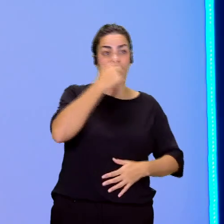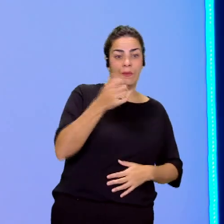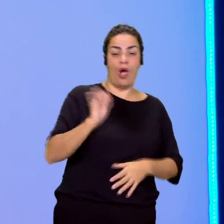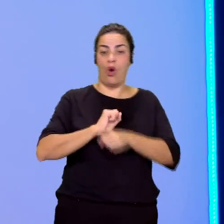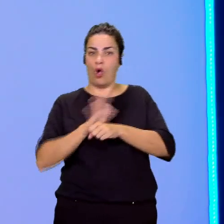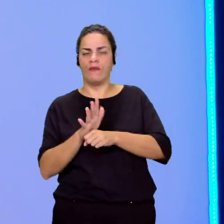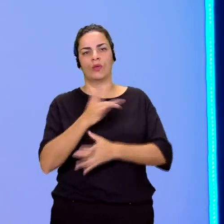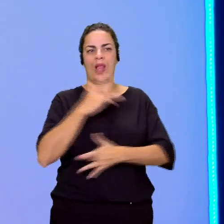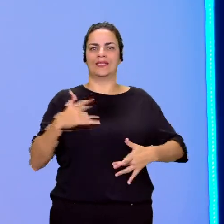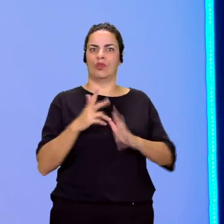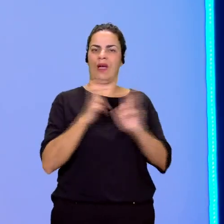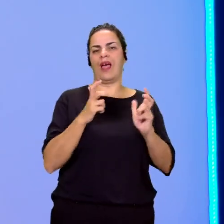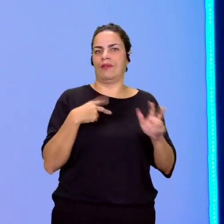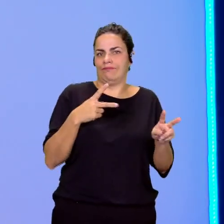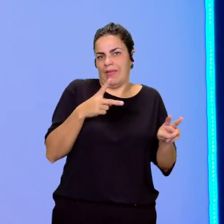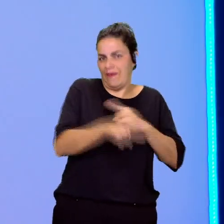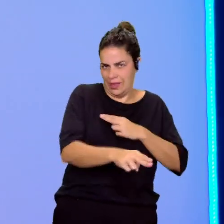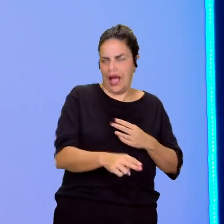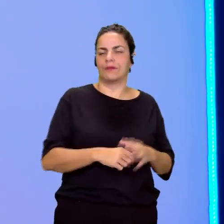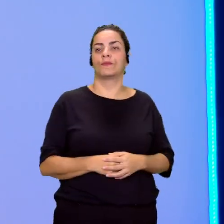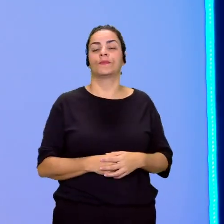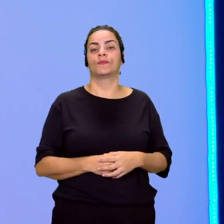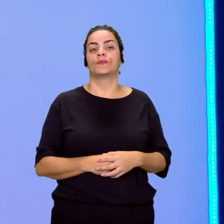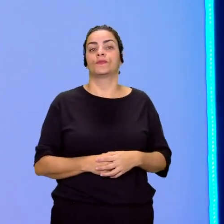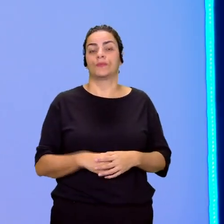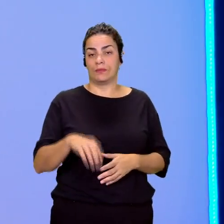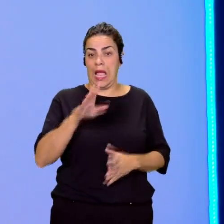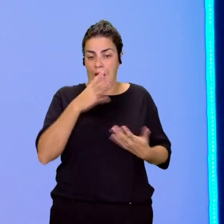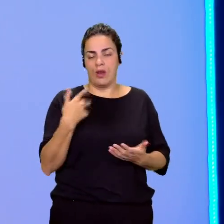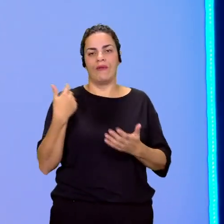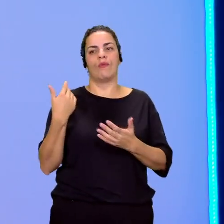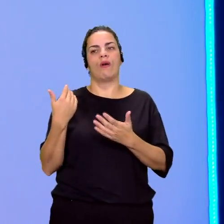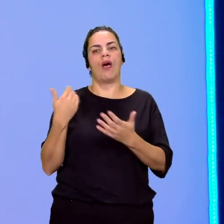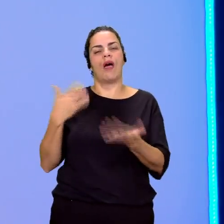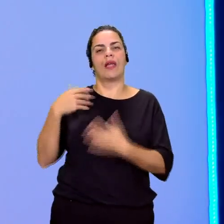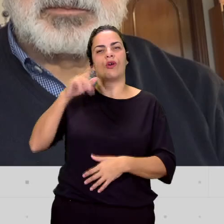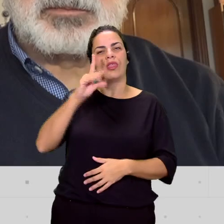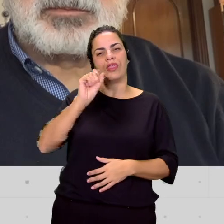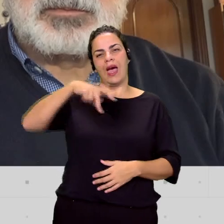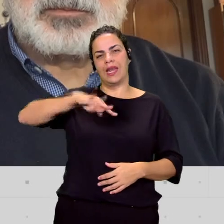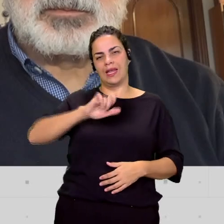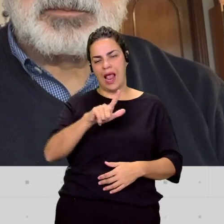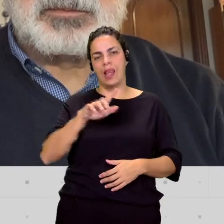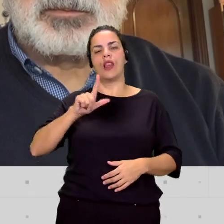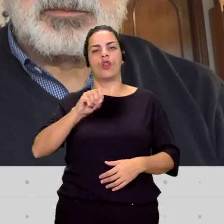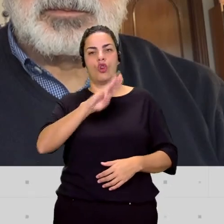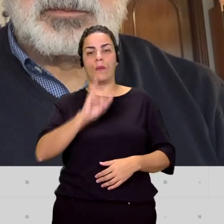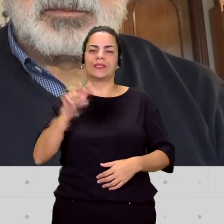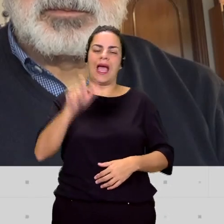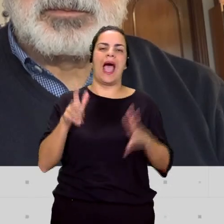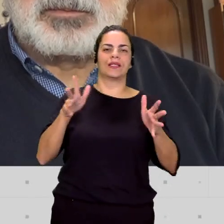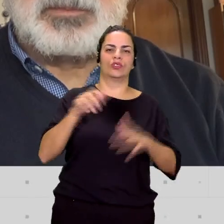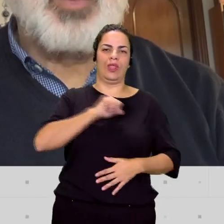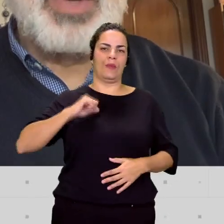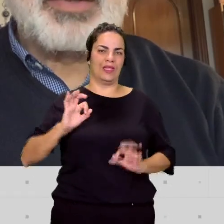enfermedades, tanto de la gripe como de la COVID-19. Vamos a hablar a esta hora de la mañana con Daniel López Acuña, que es asesor independiente de salud. Buenos